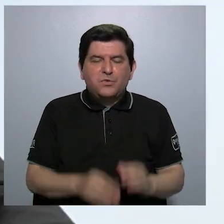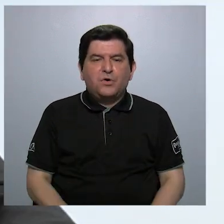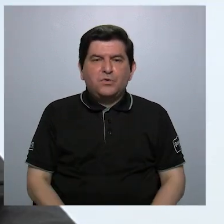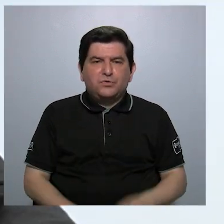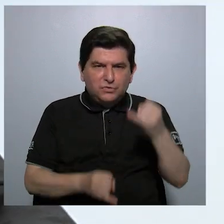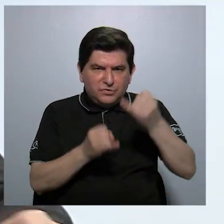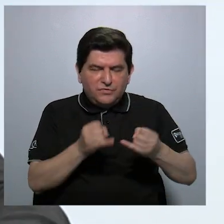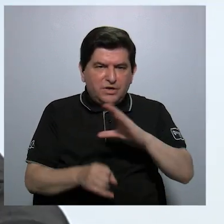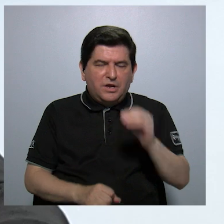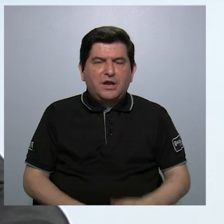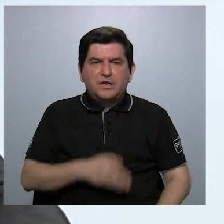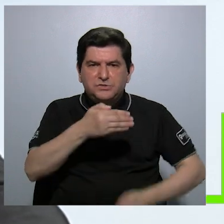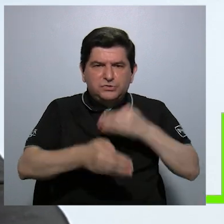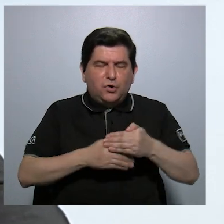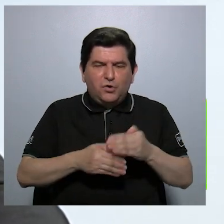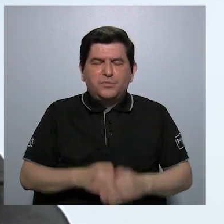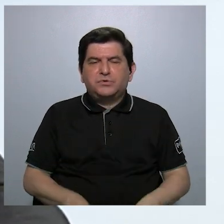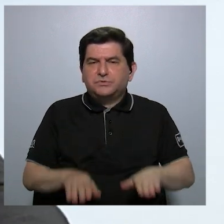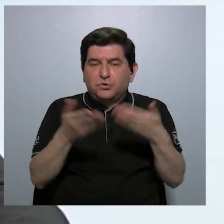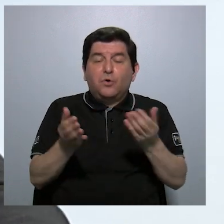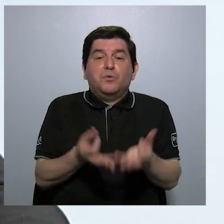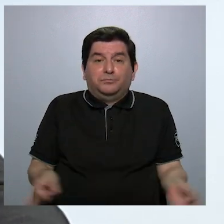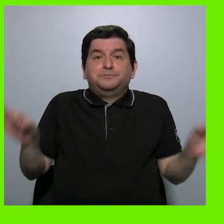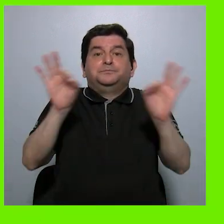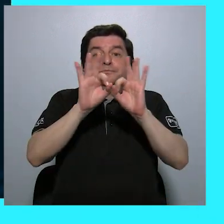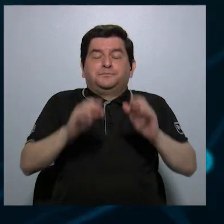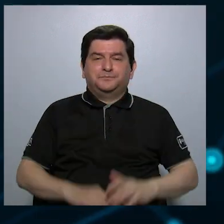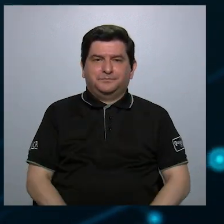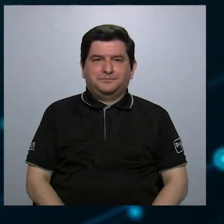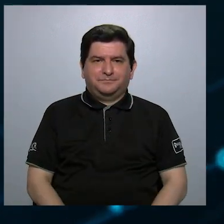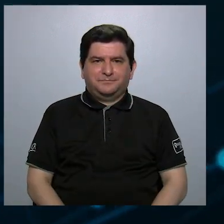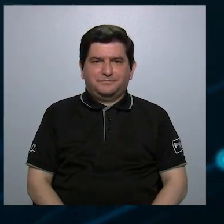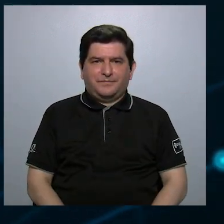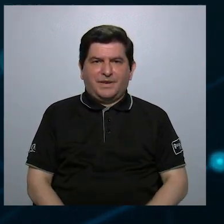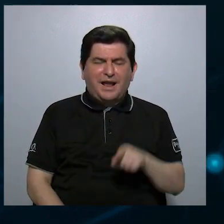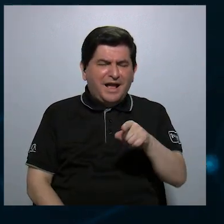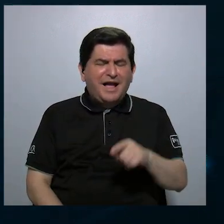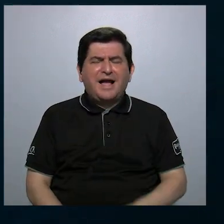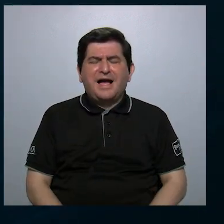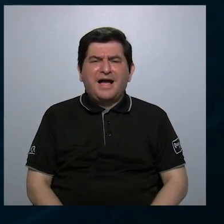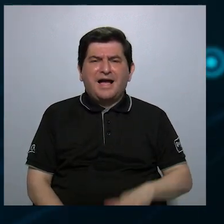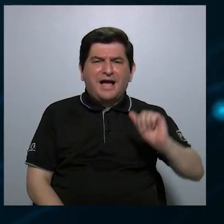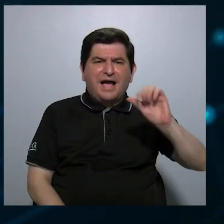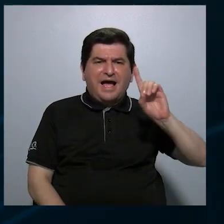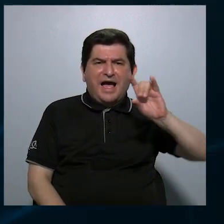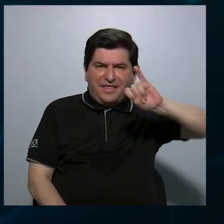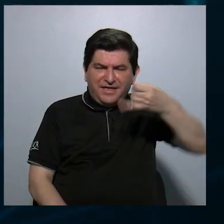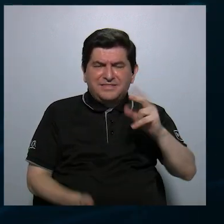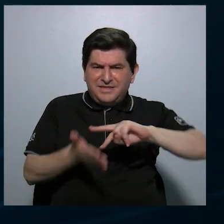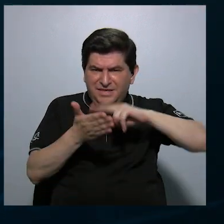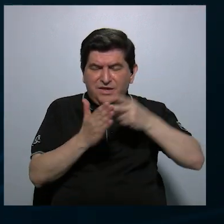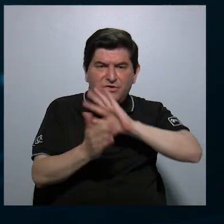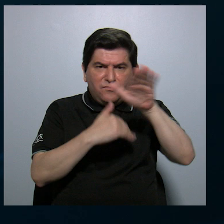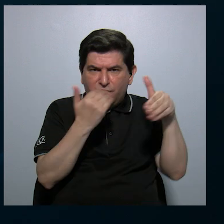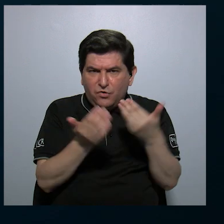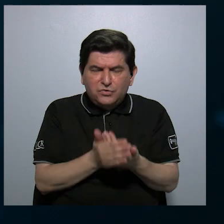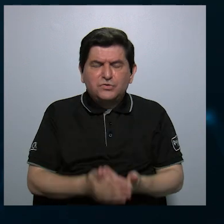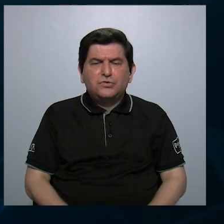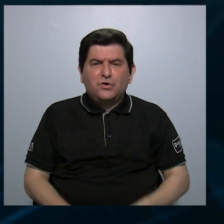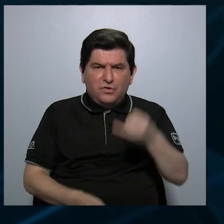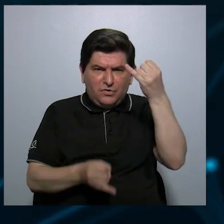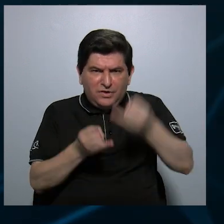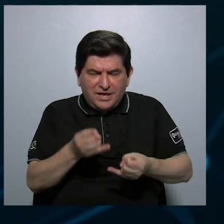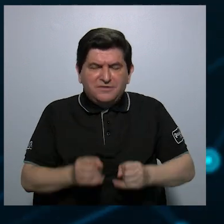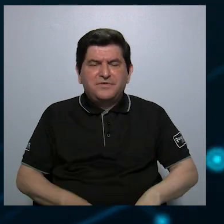productos remanentes o cómo se va a dar el tratamiento? Eso sí es muy importante. Remanente es un adjetivo y se refiere a todo aquello